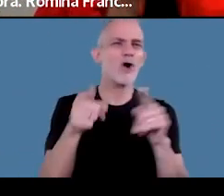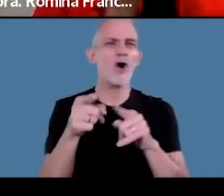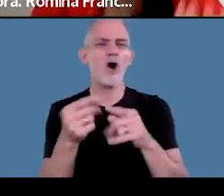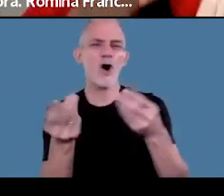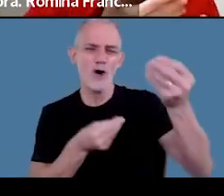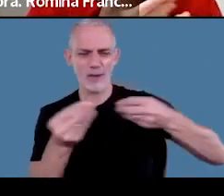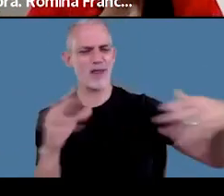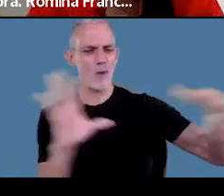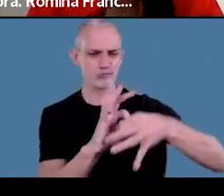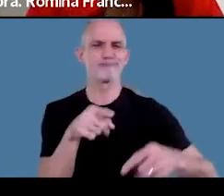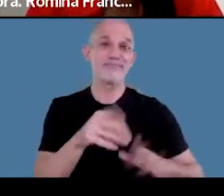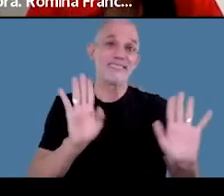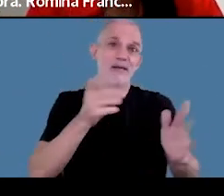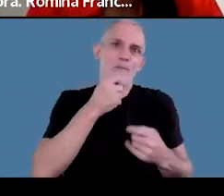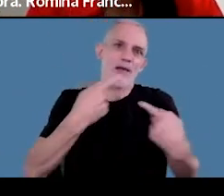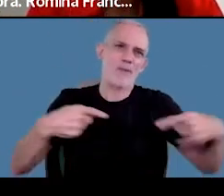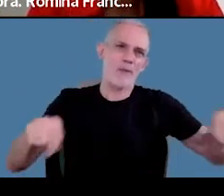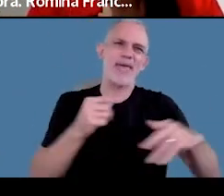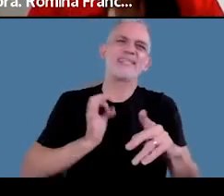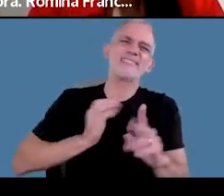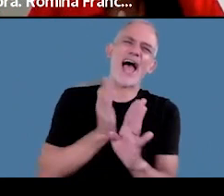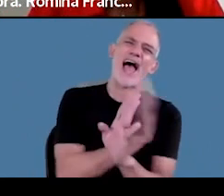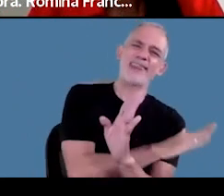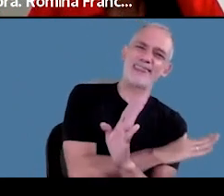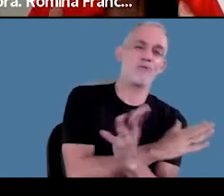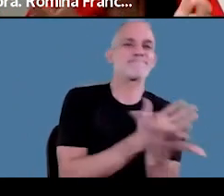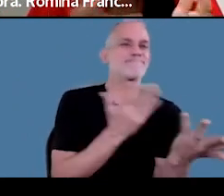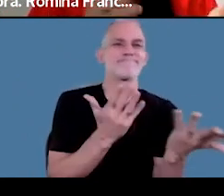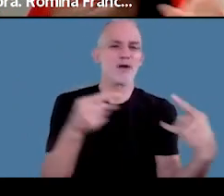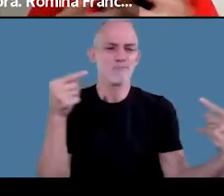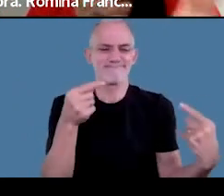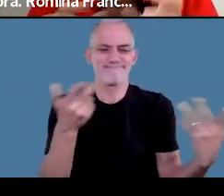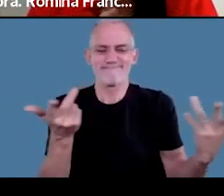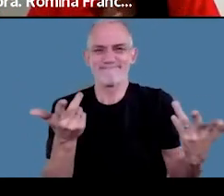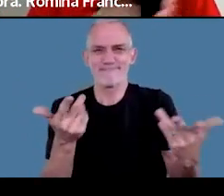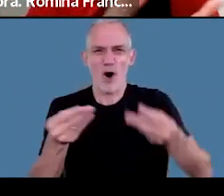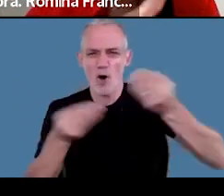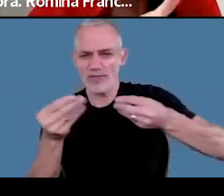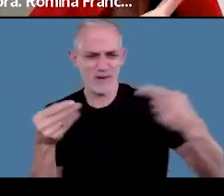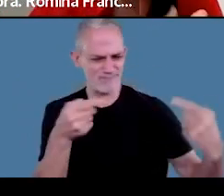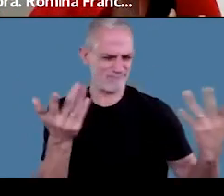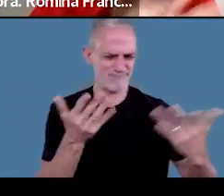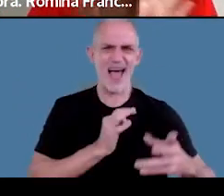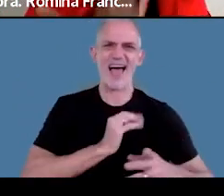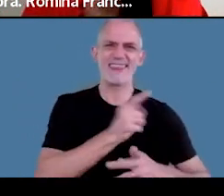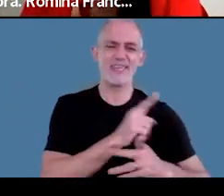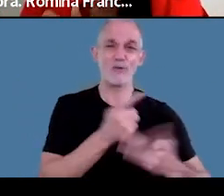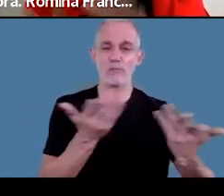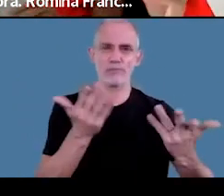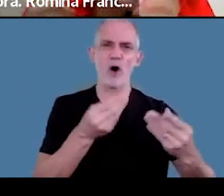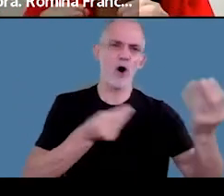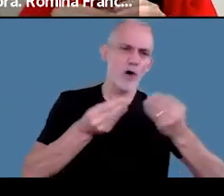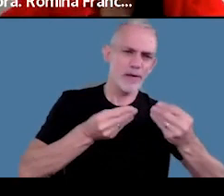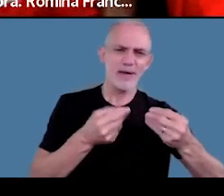contable, pero si tenemos bienes más antiguos, no nos va a coincidir, entonces esa diferencia entre base contable y